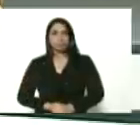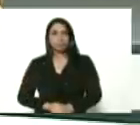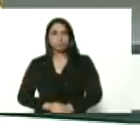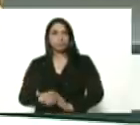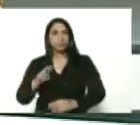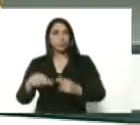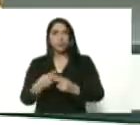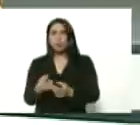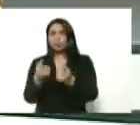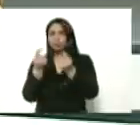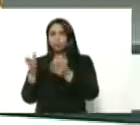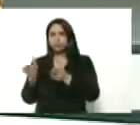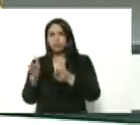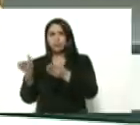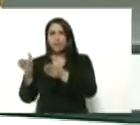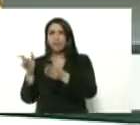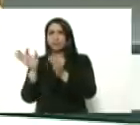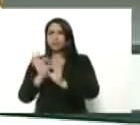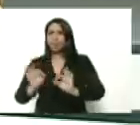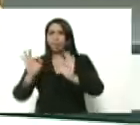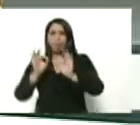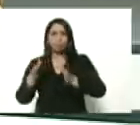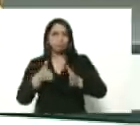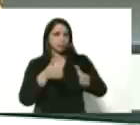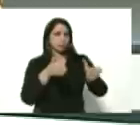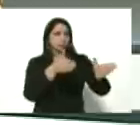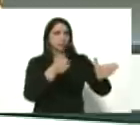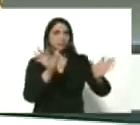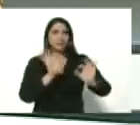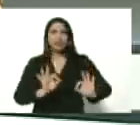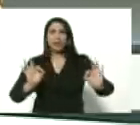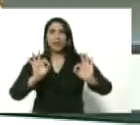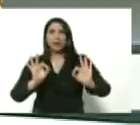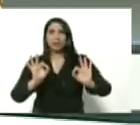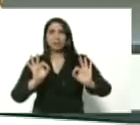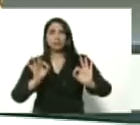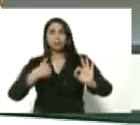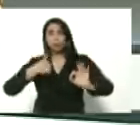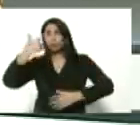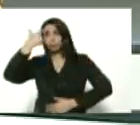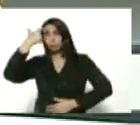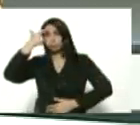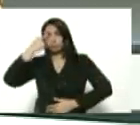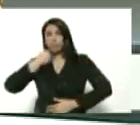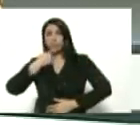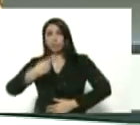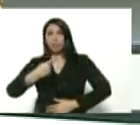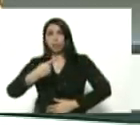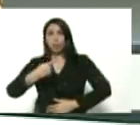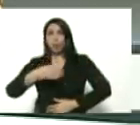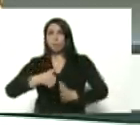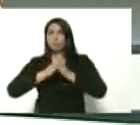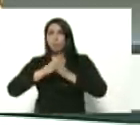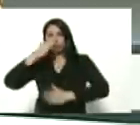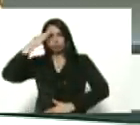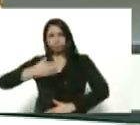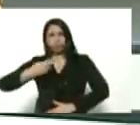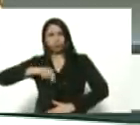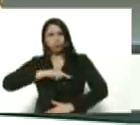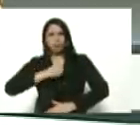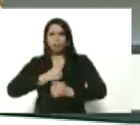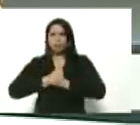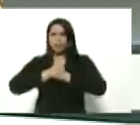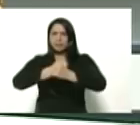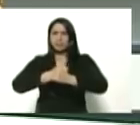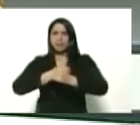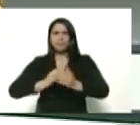Ni por una vía ni por la otra. Sé lo que digo, señores oficiales de nuestra querida y heroica